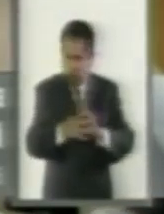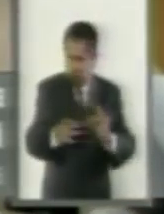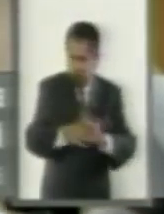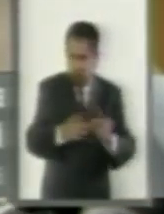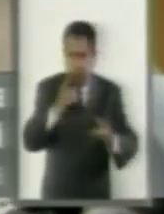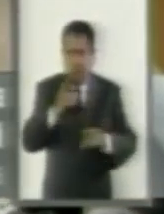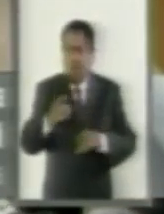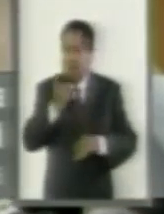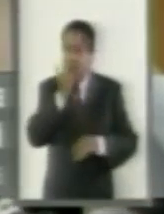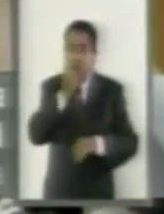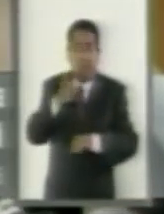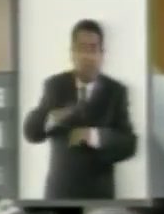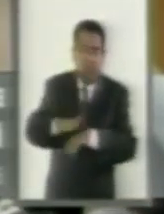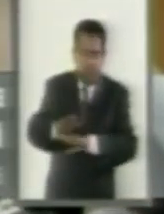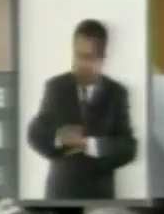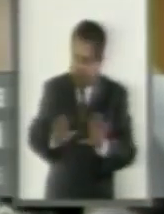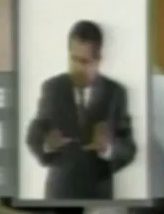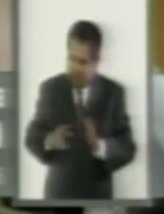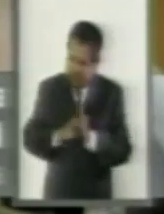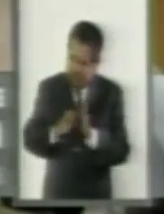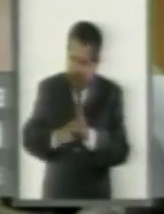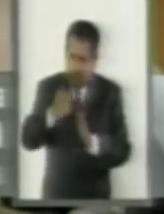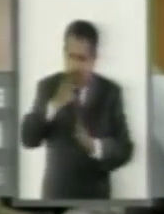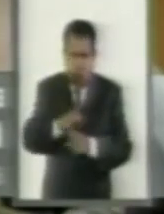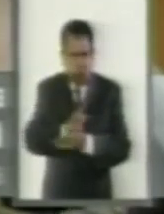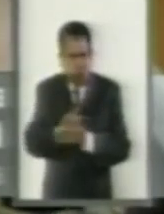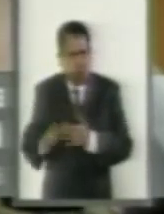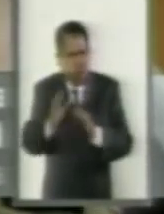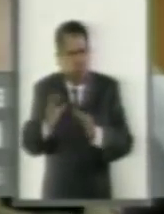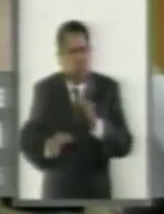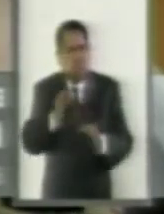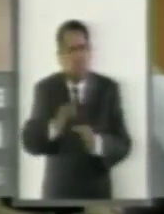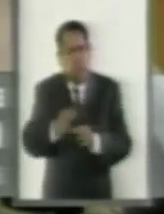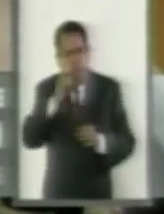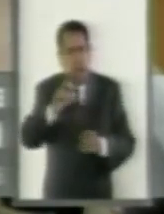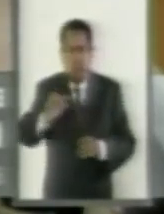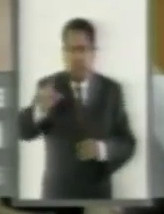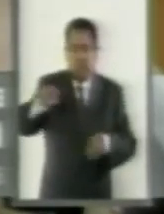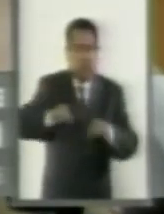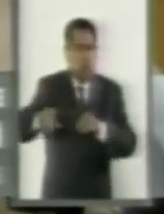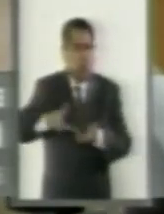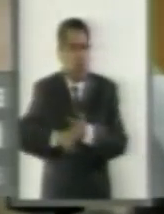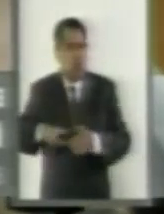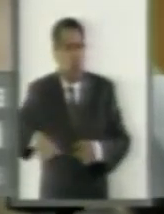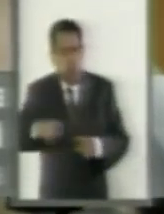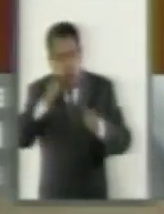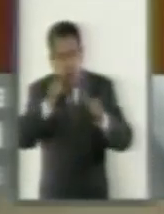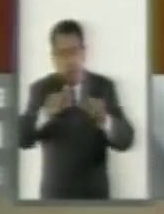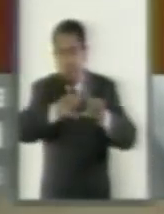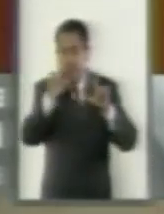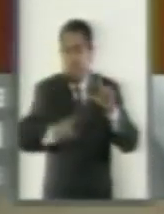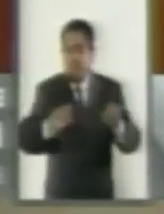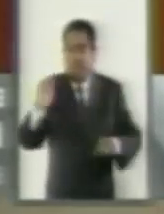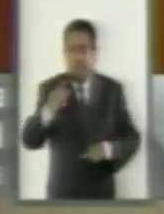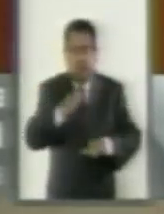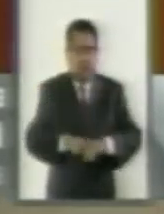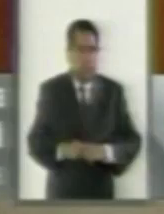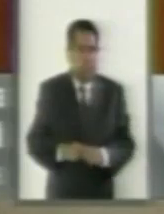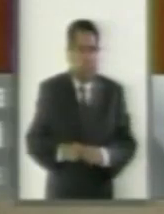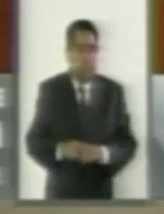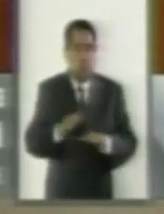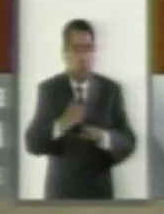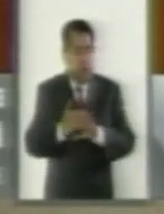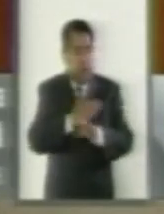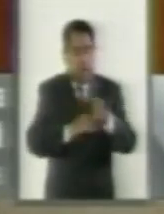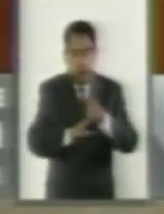faltas administrativas y actos de corrupción vinculados con el ejercicio de la función pública a nivel federal. En la parte